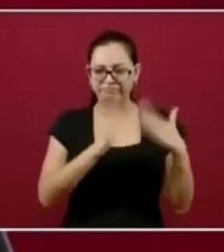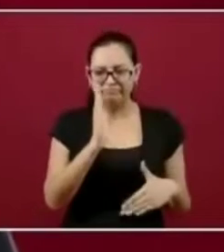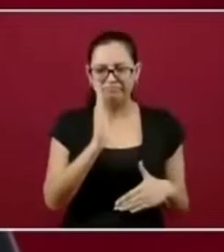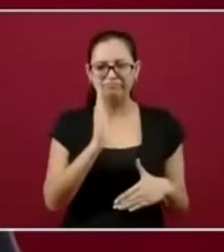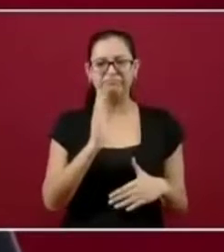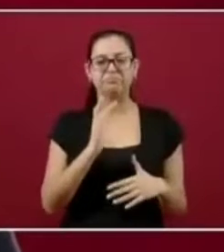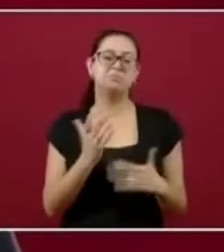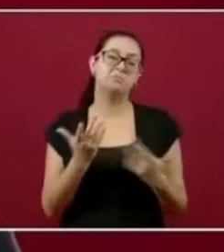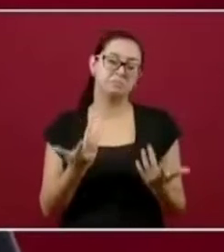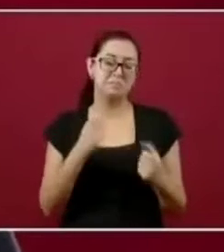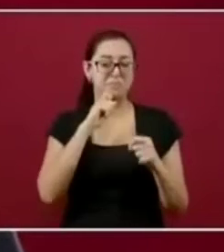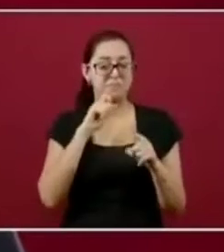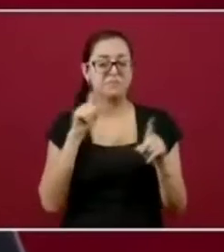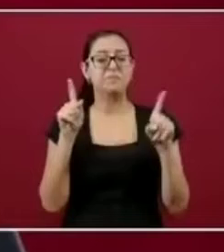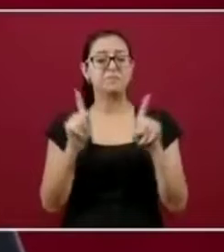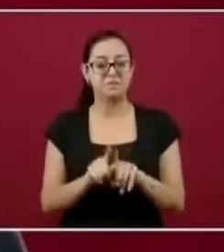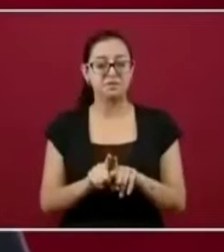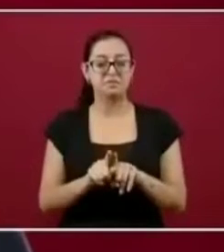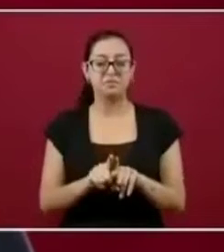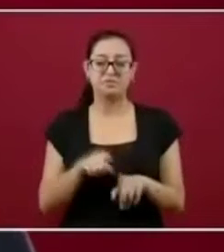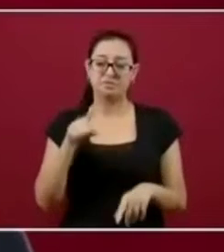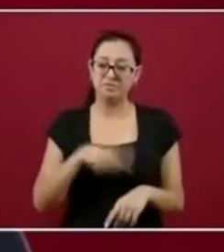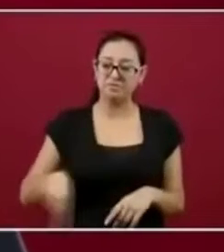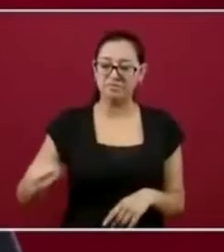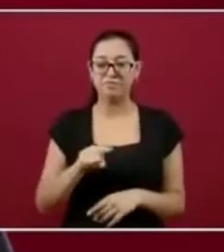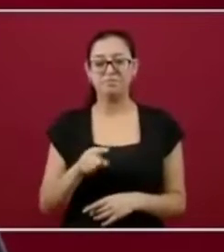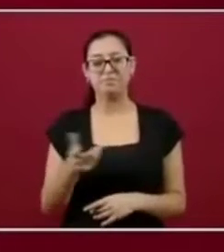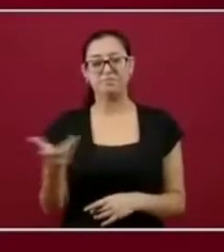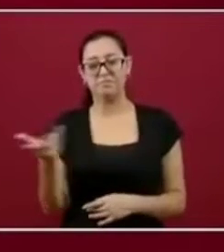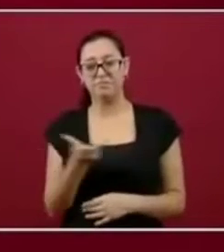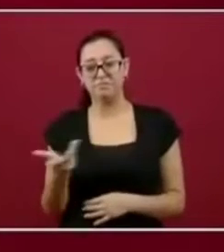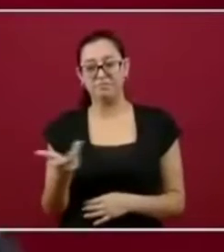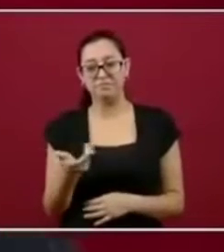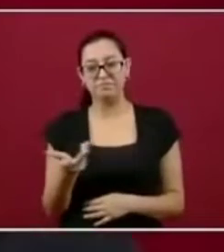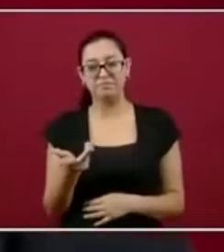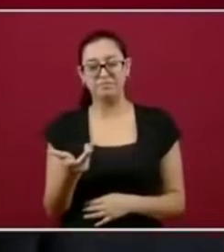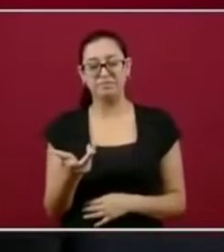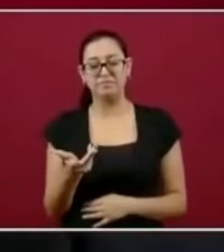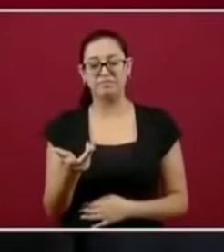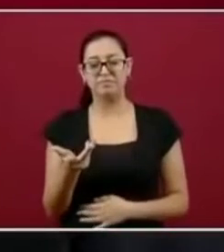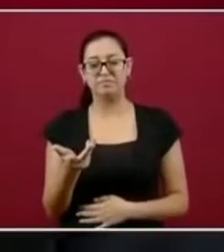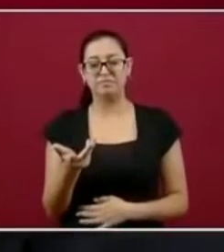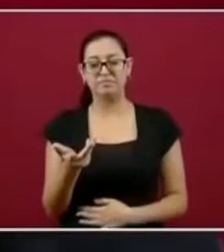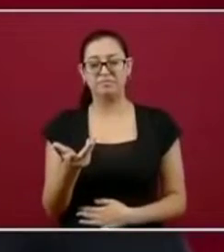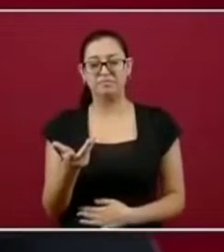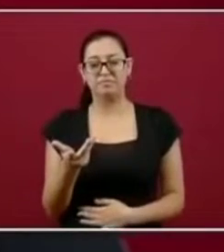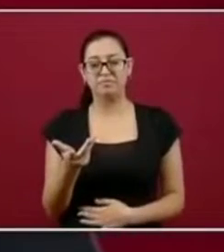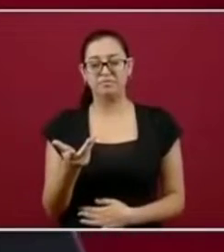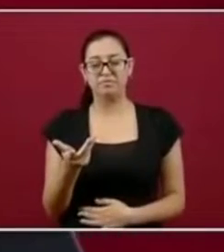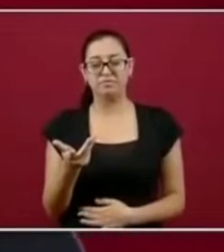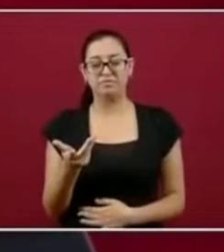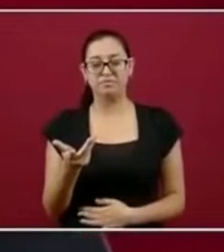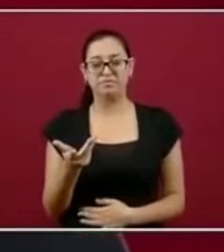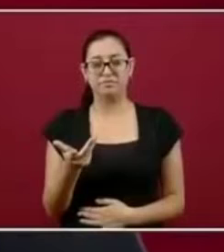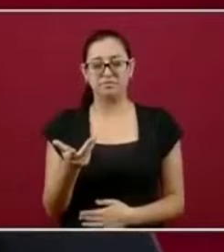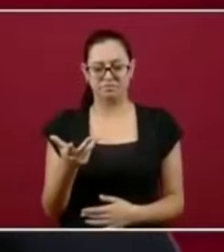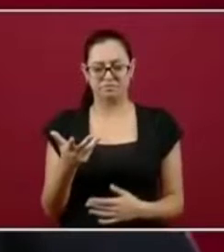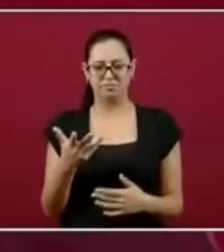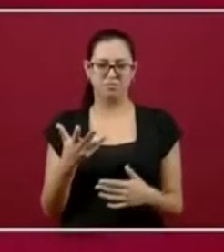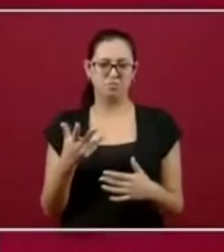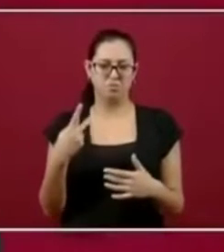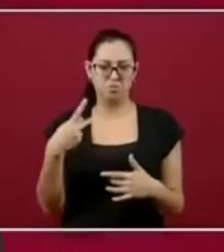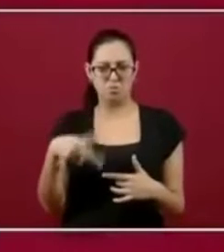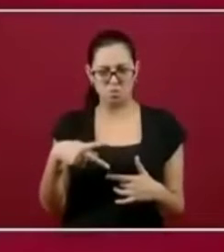fuese poco, lo que han hecho en beneficio de ellos